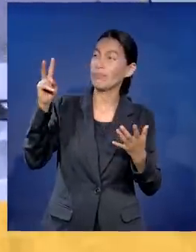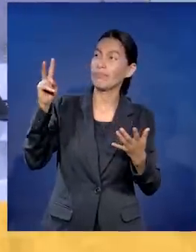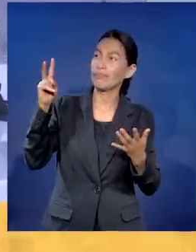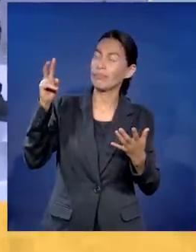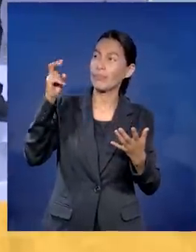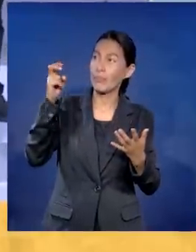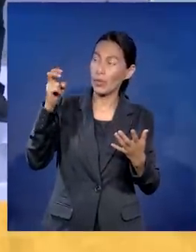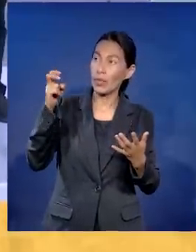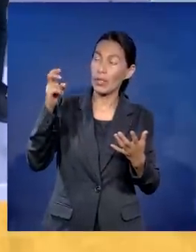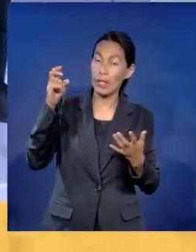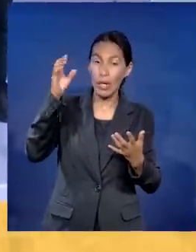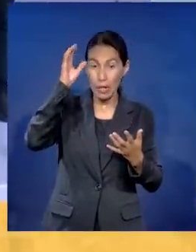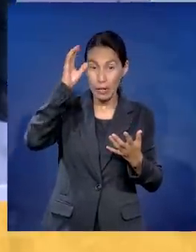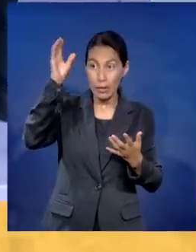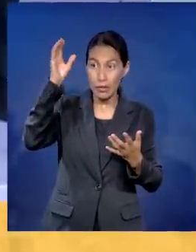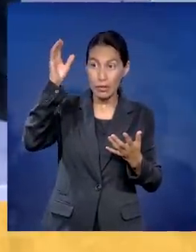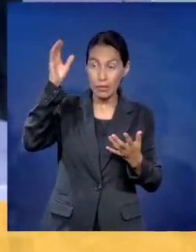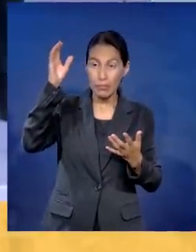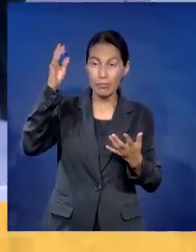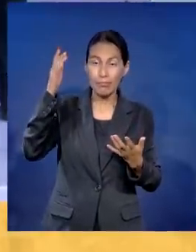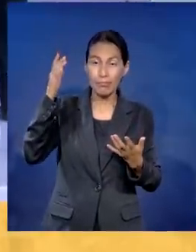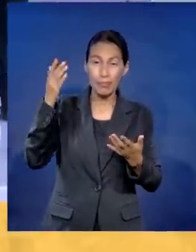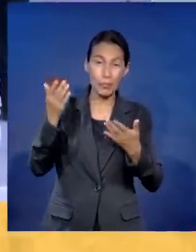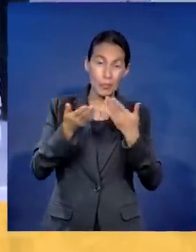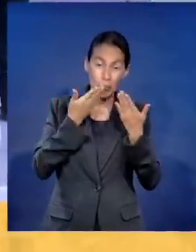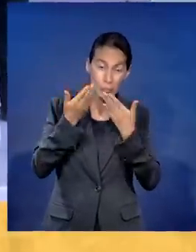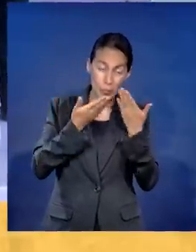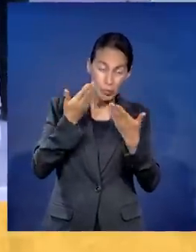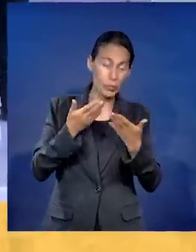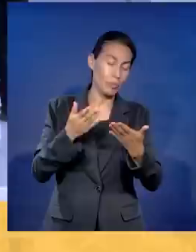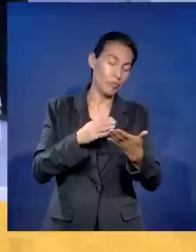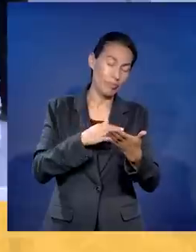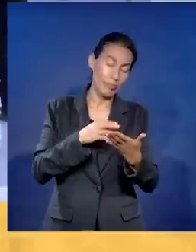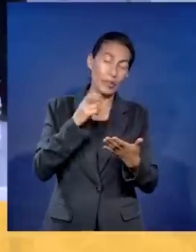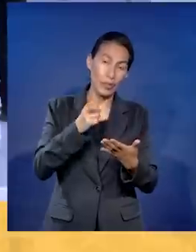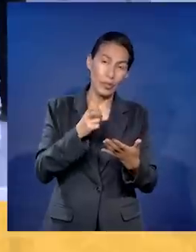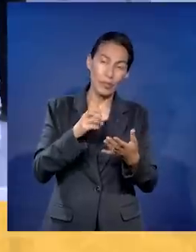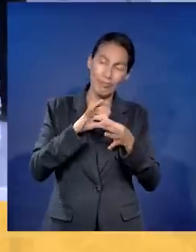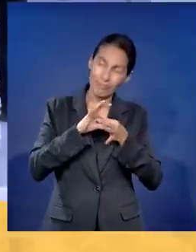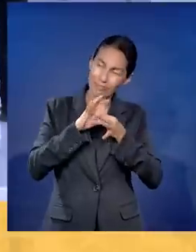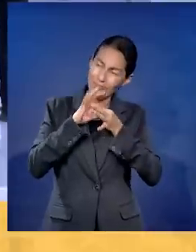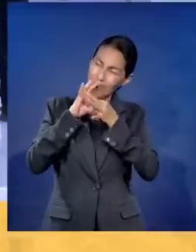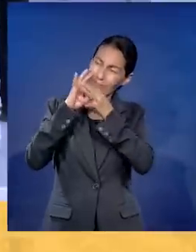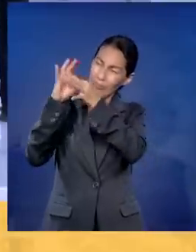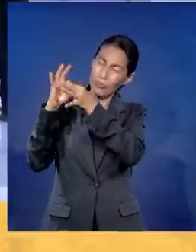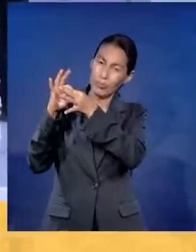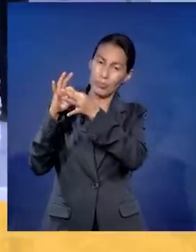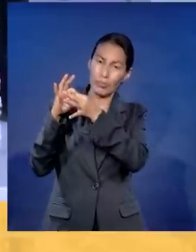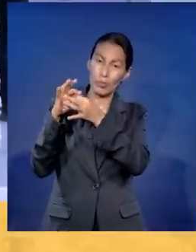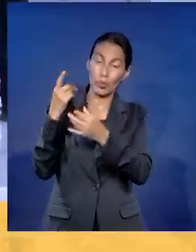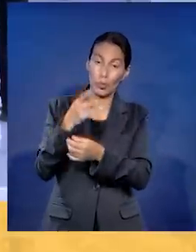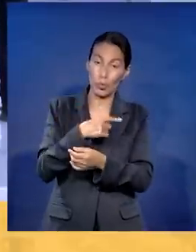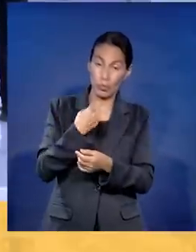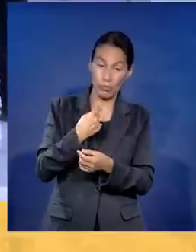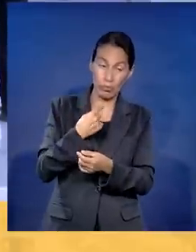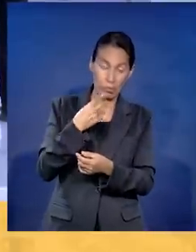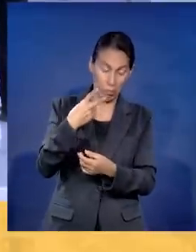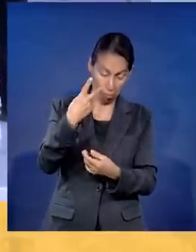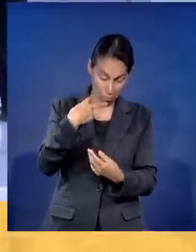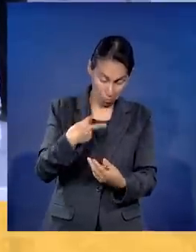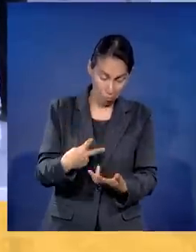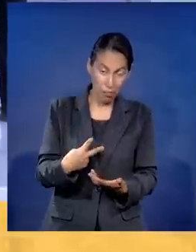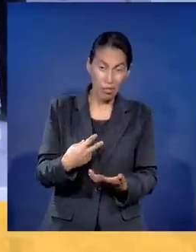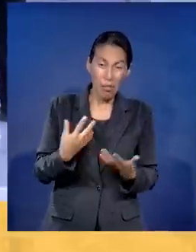esté mirando constantemente a Cristo puestos los ojos en Jesús el autor y consumador de nuestra fe